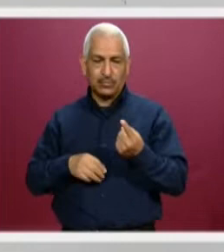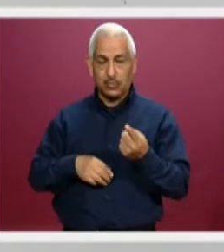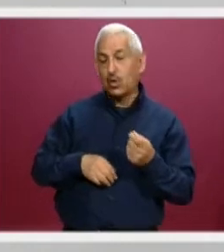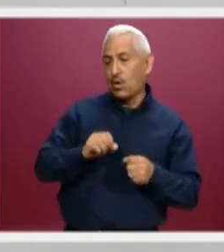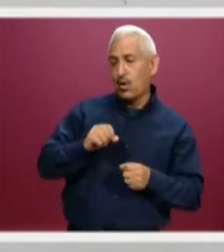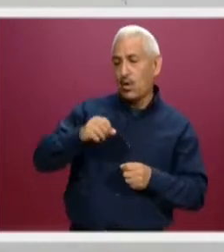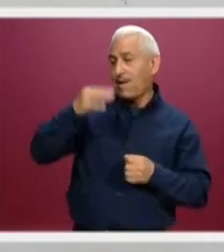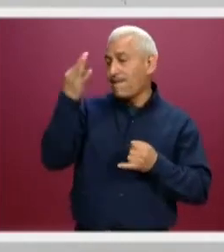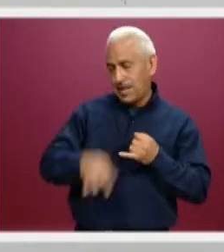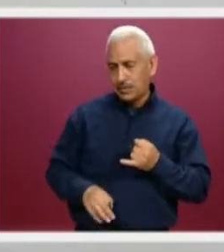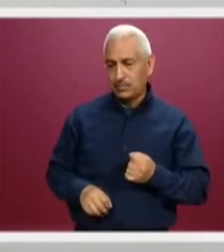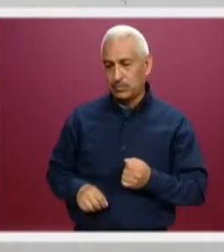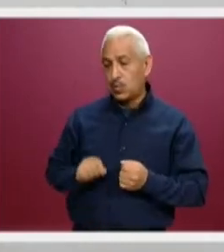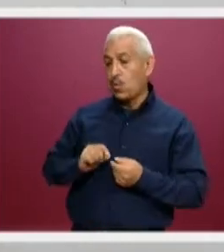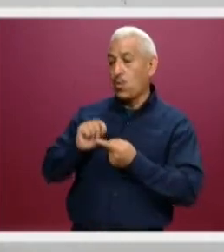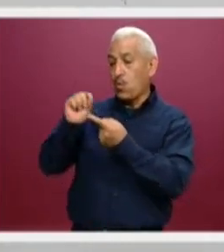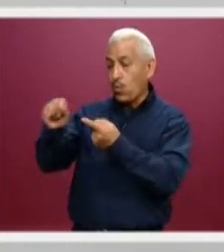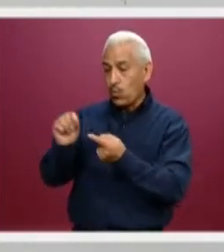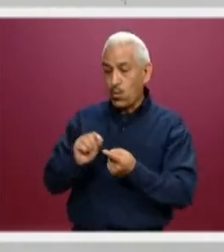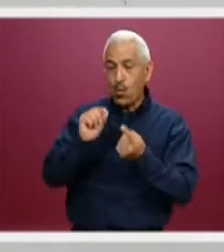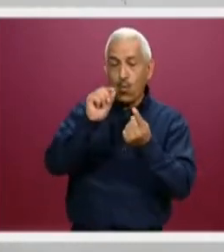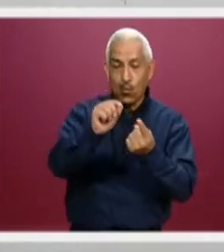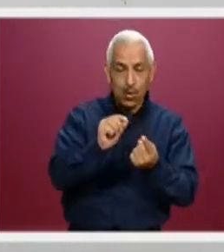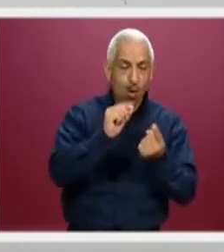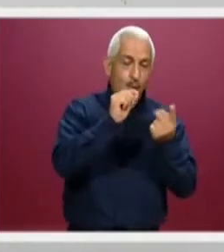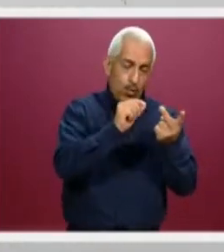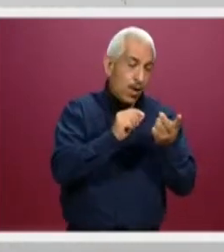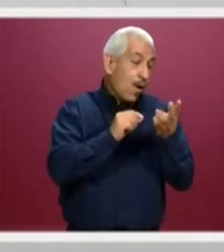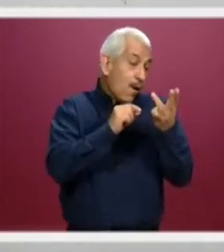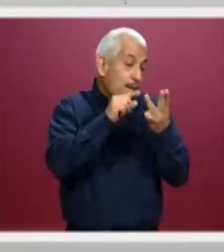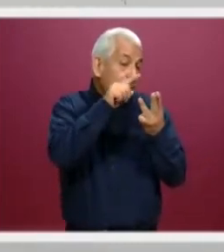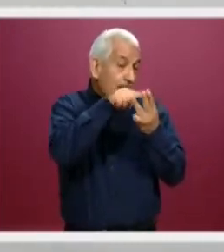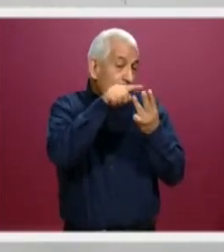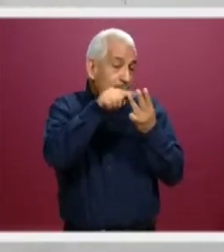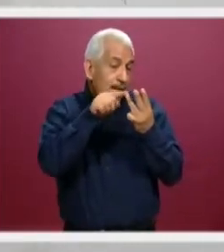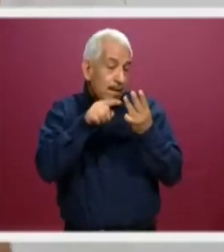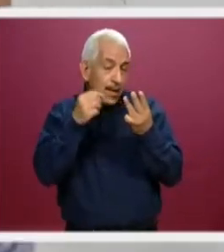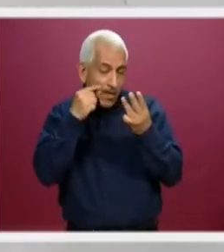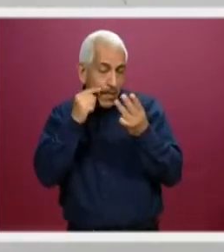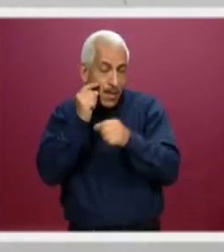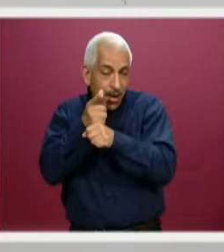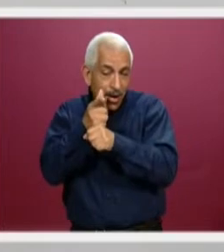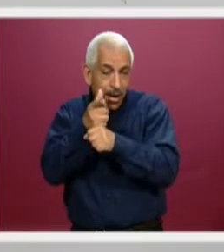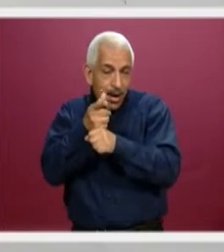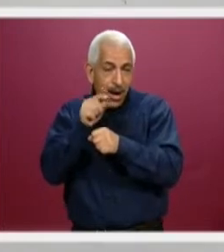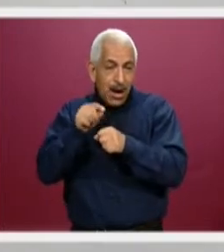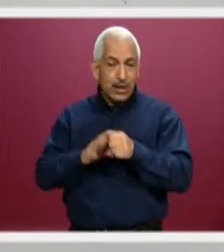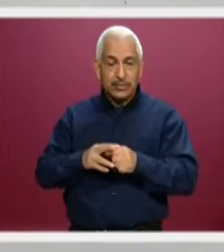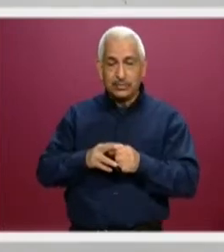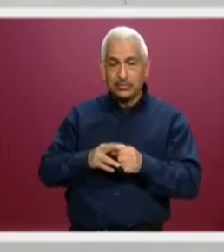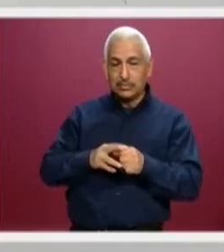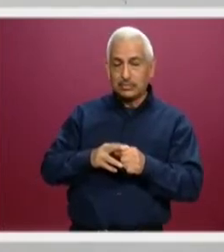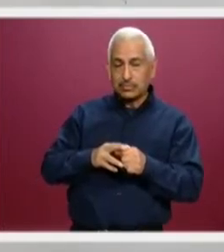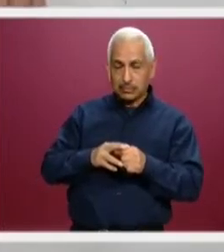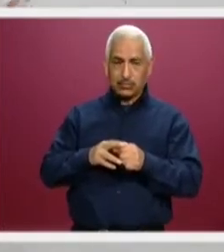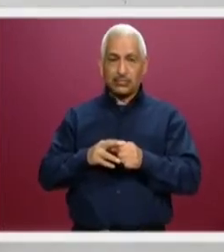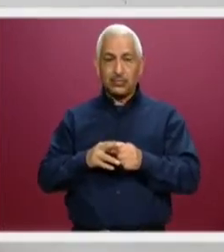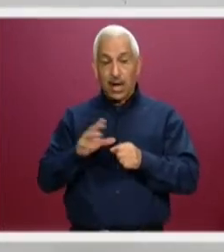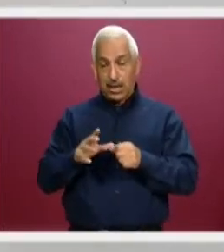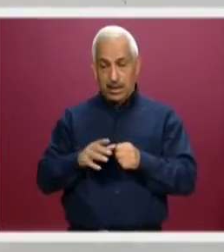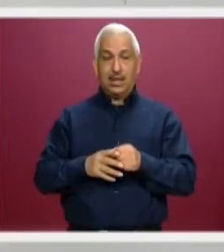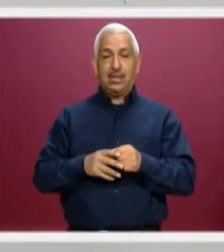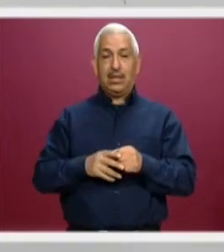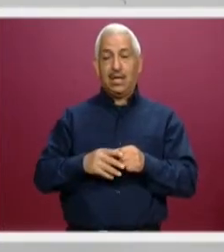y por último si te das cuenta aquí nuestro dividendo fueron las